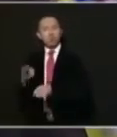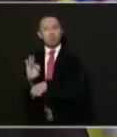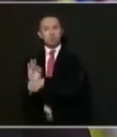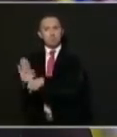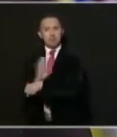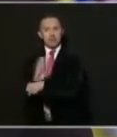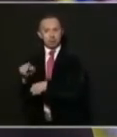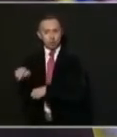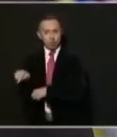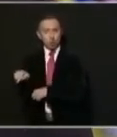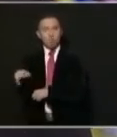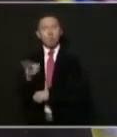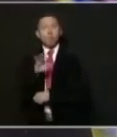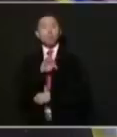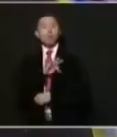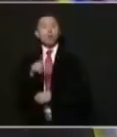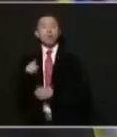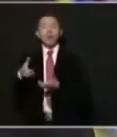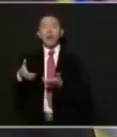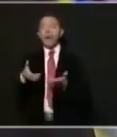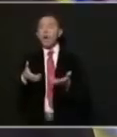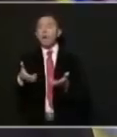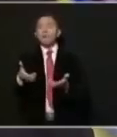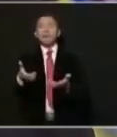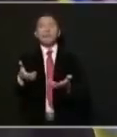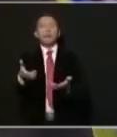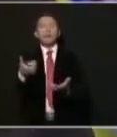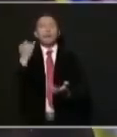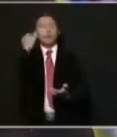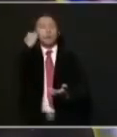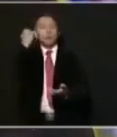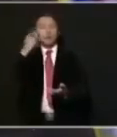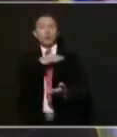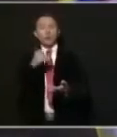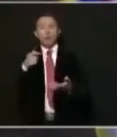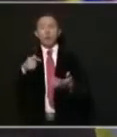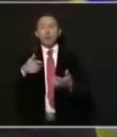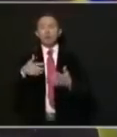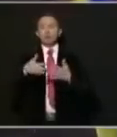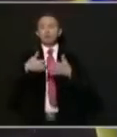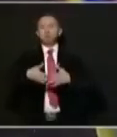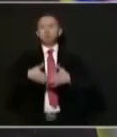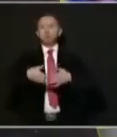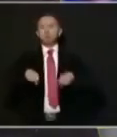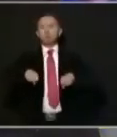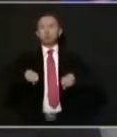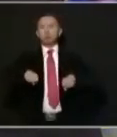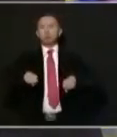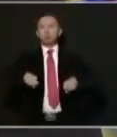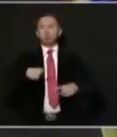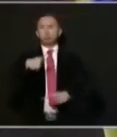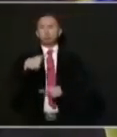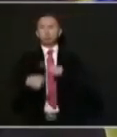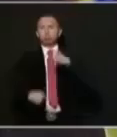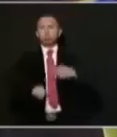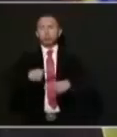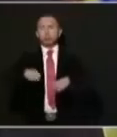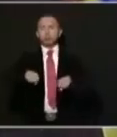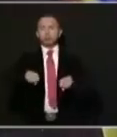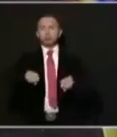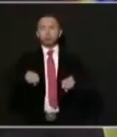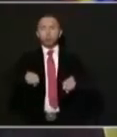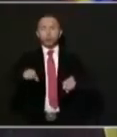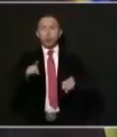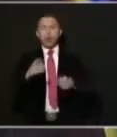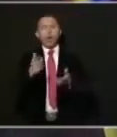caminos con maquinaria de asfalto, se van a hacer de